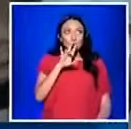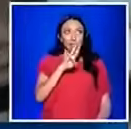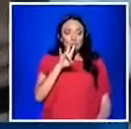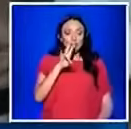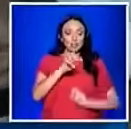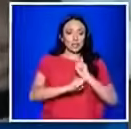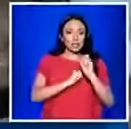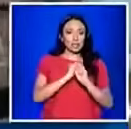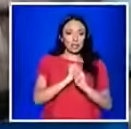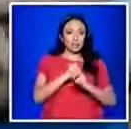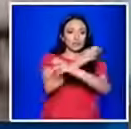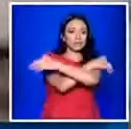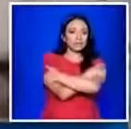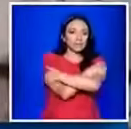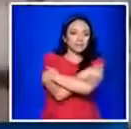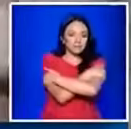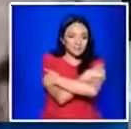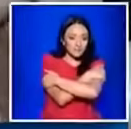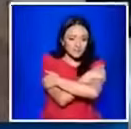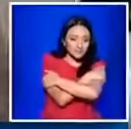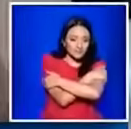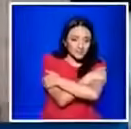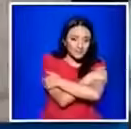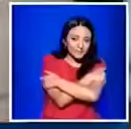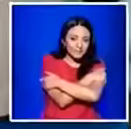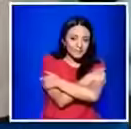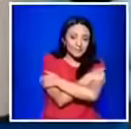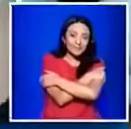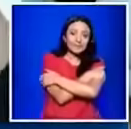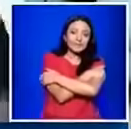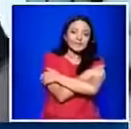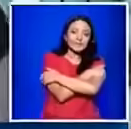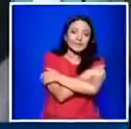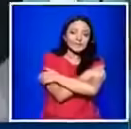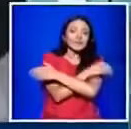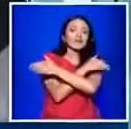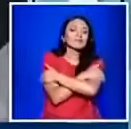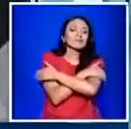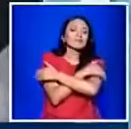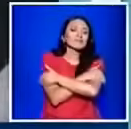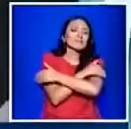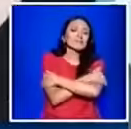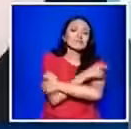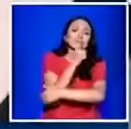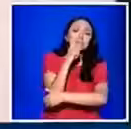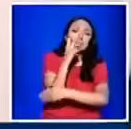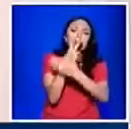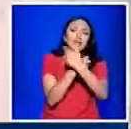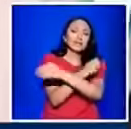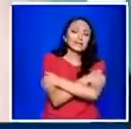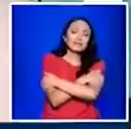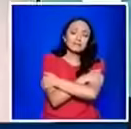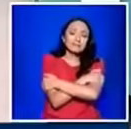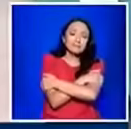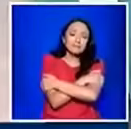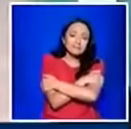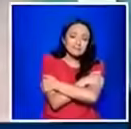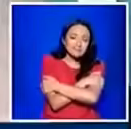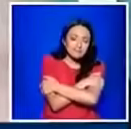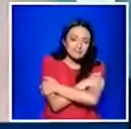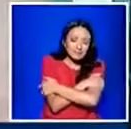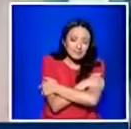77 años. Venga el abrazo, por favor, el abrazo al papacito, el abrazo este momento, eso, con fuerza, que